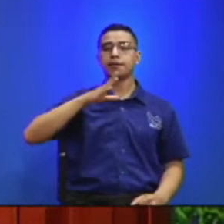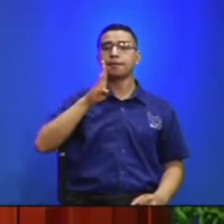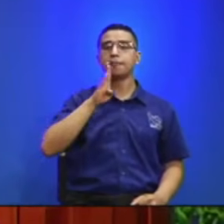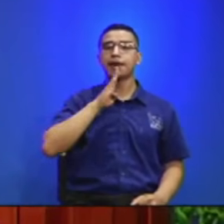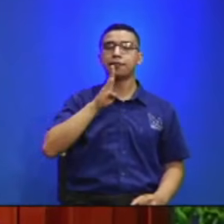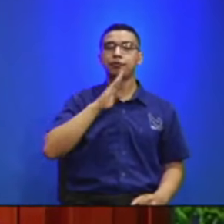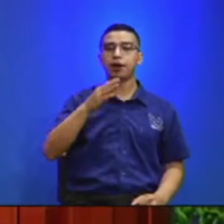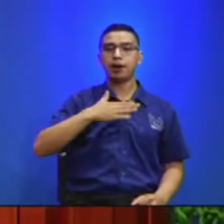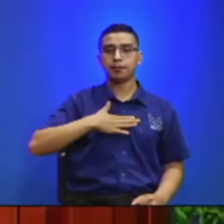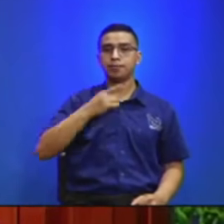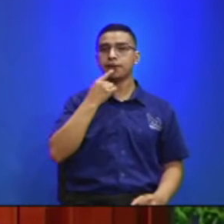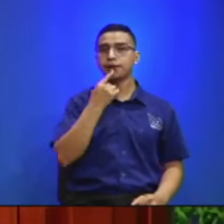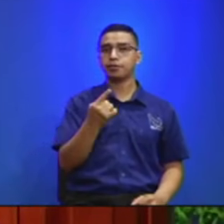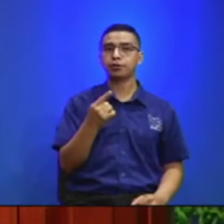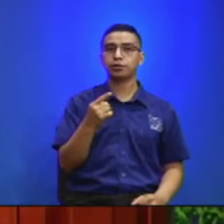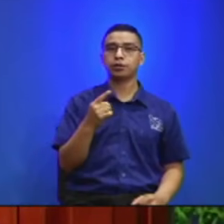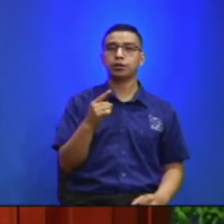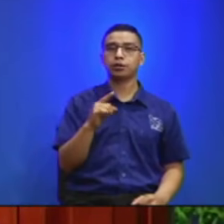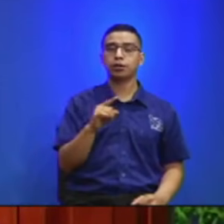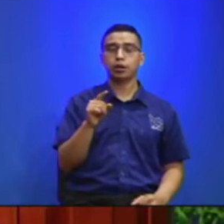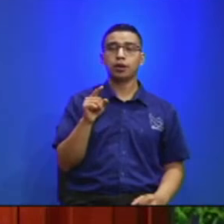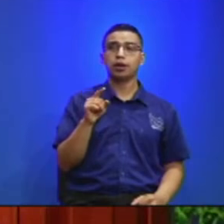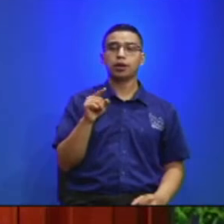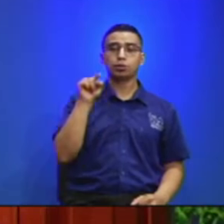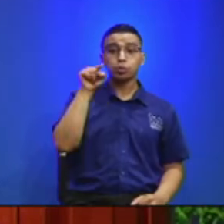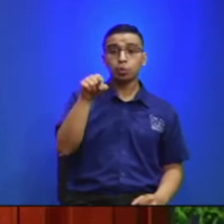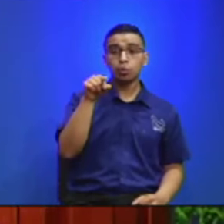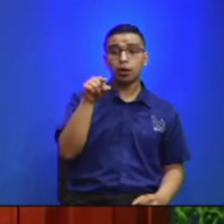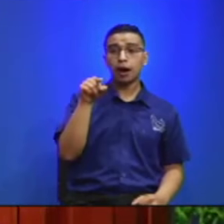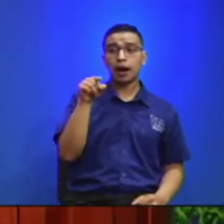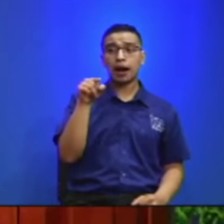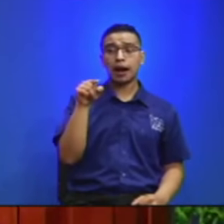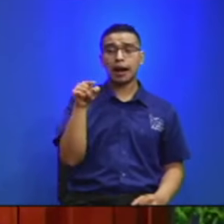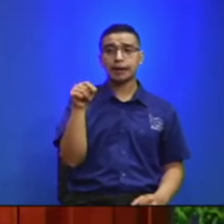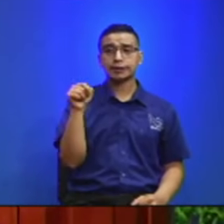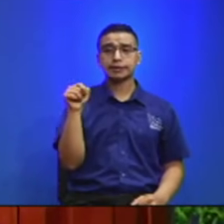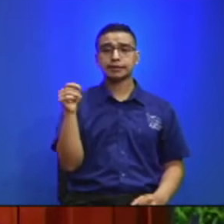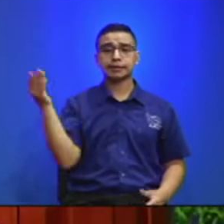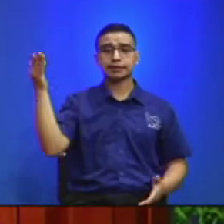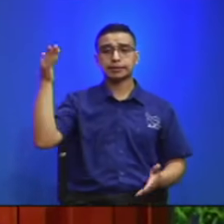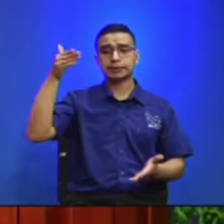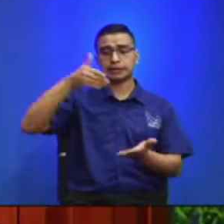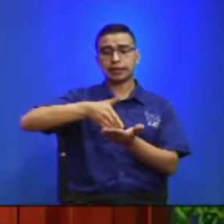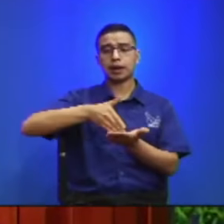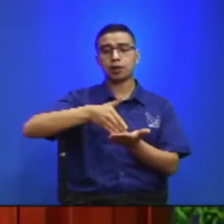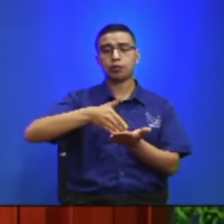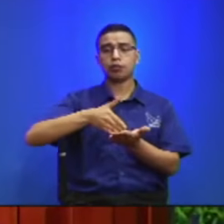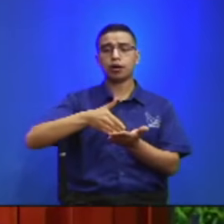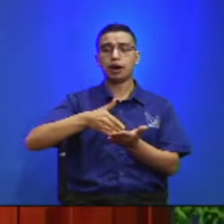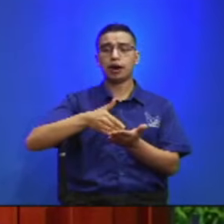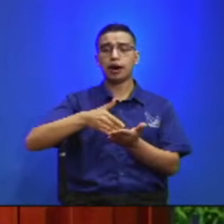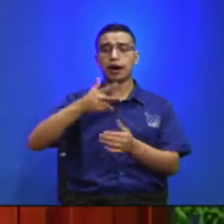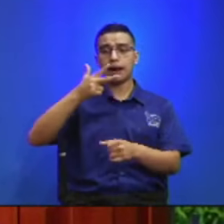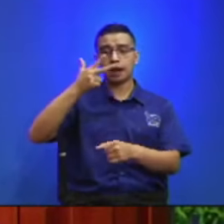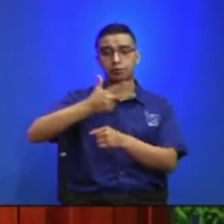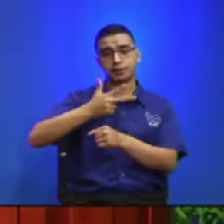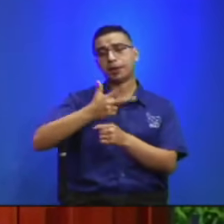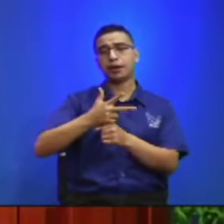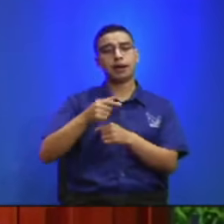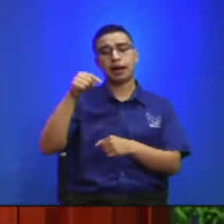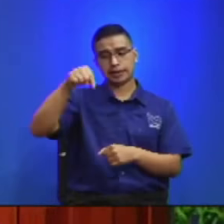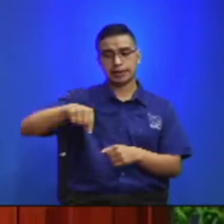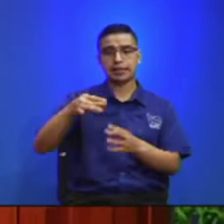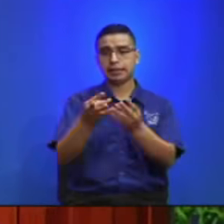dijo al llegado a la tierra del no se puede me ofendió hermano